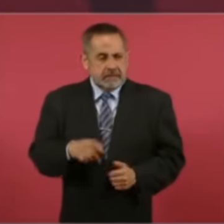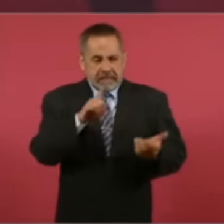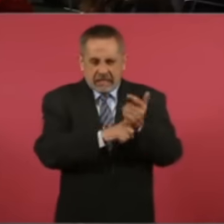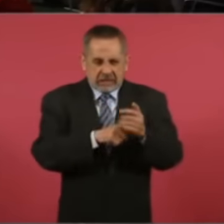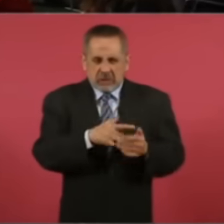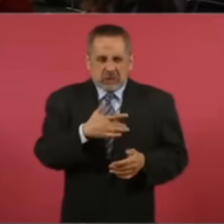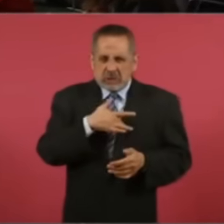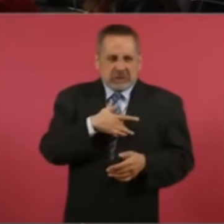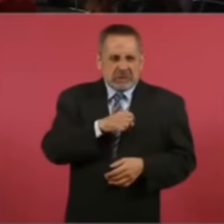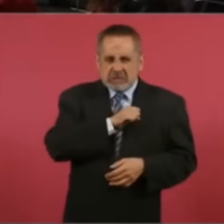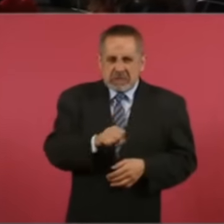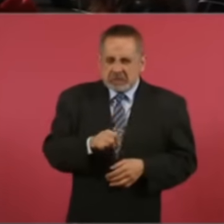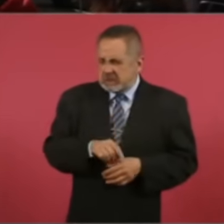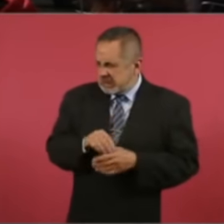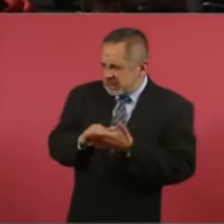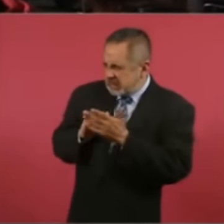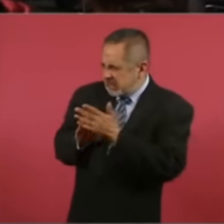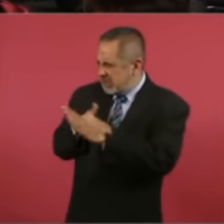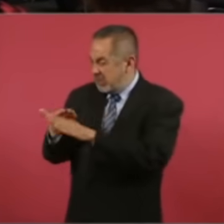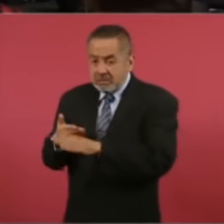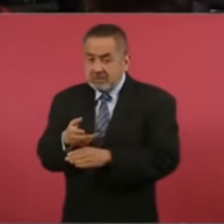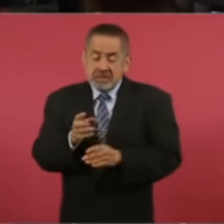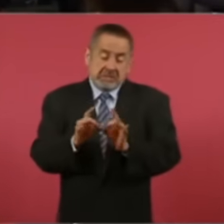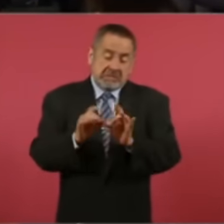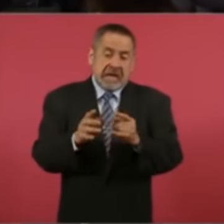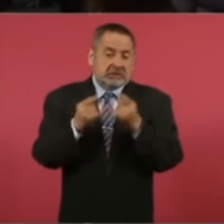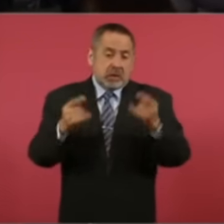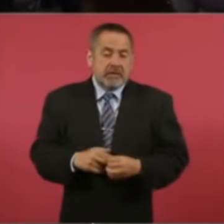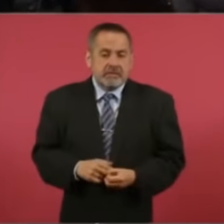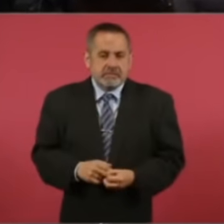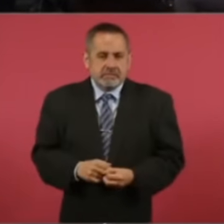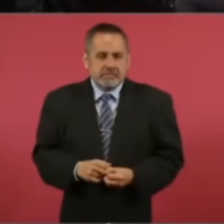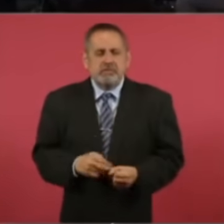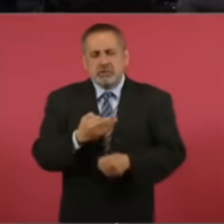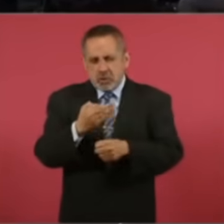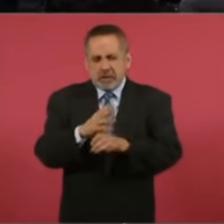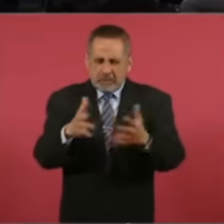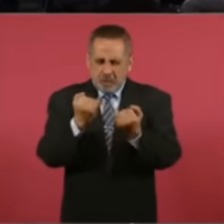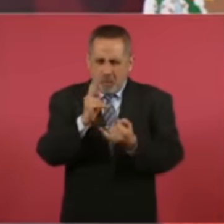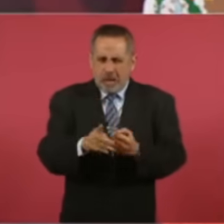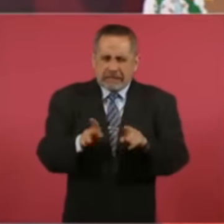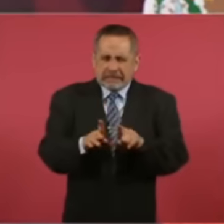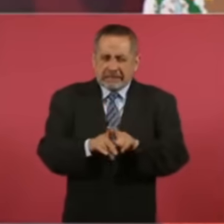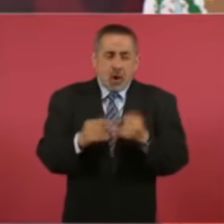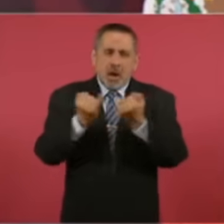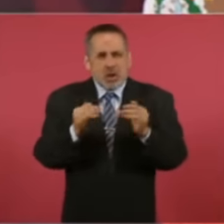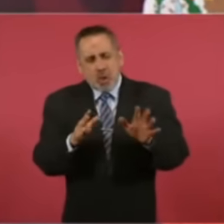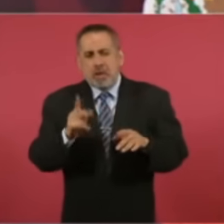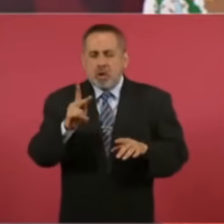siniestros de la historia y del periodismo. Y ahora hay algo parecido, no tanto, porque